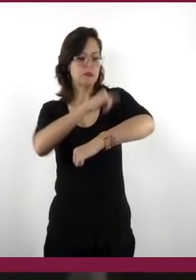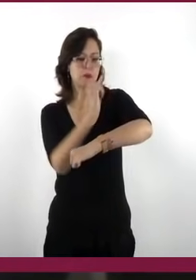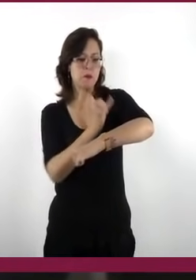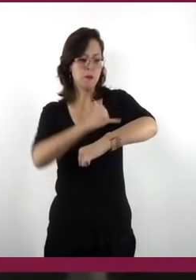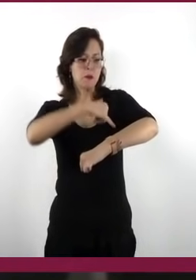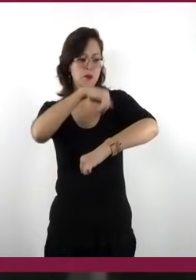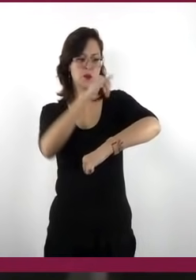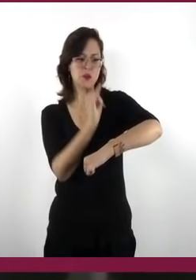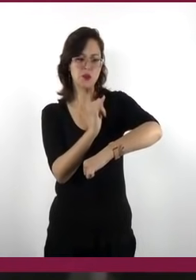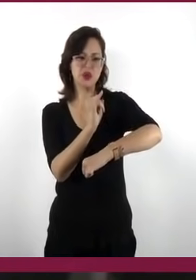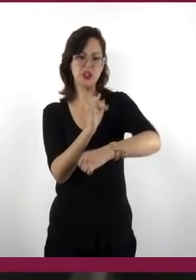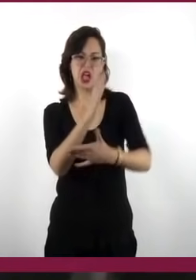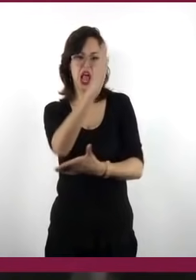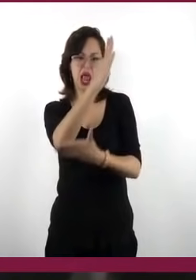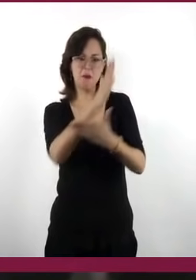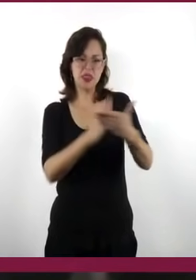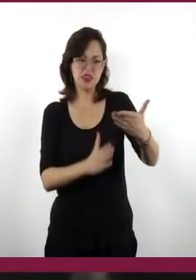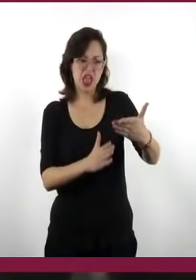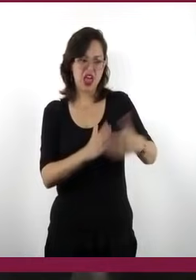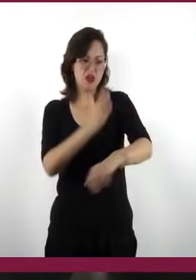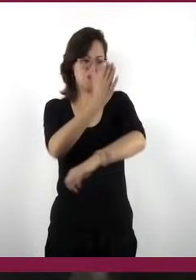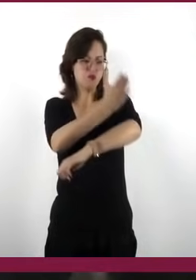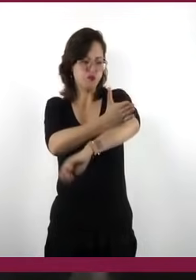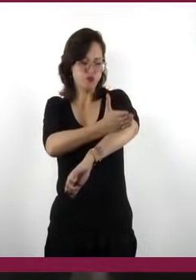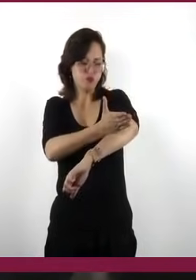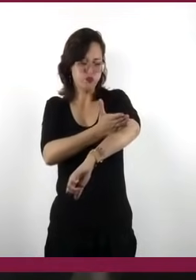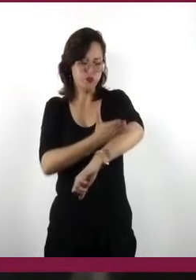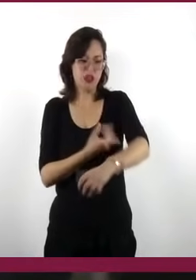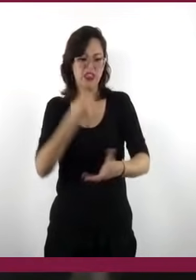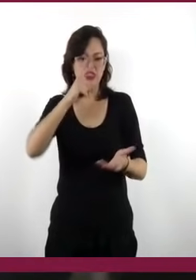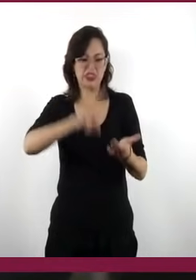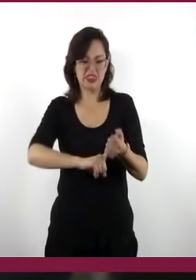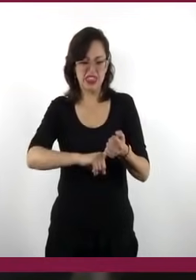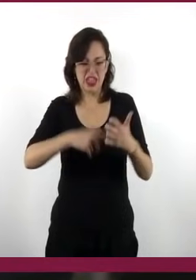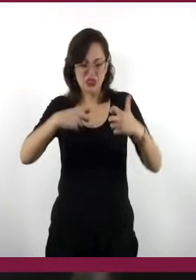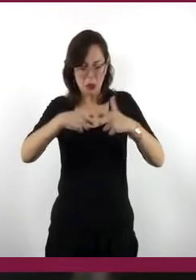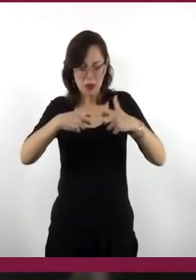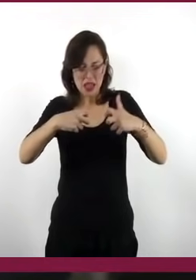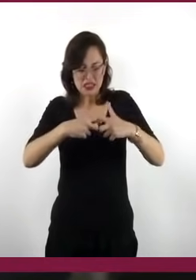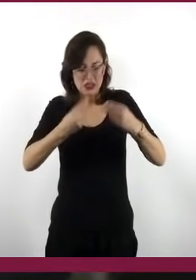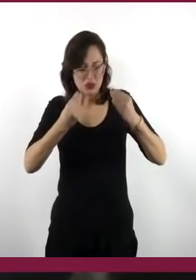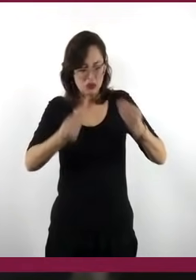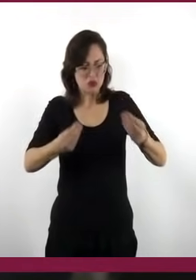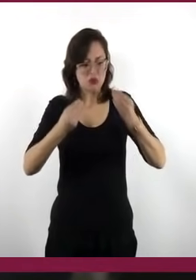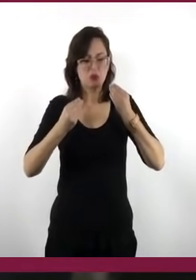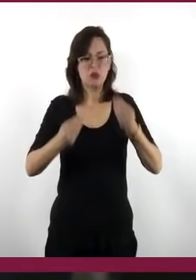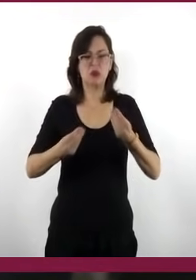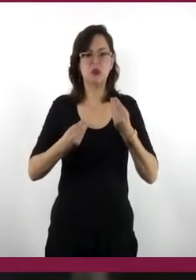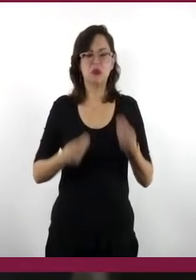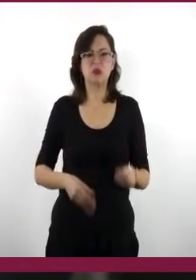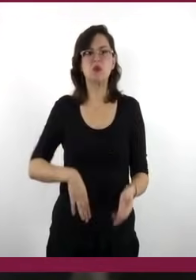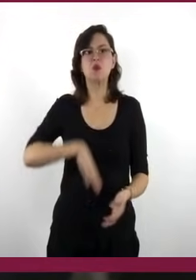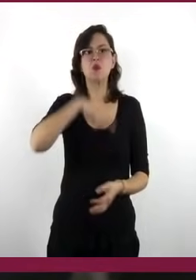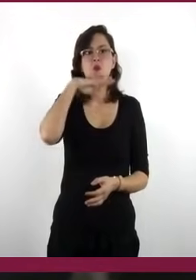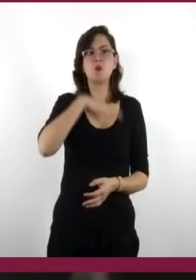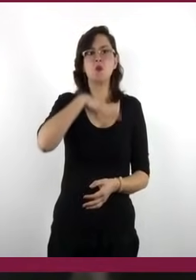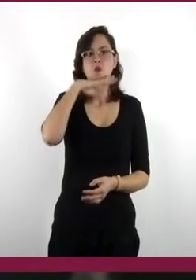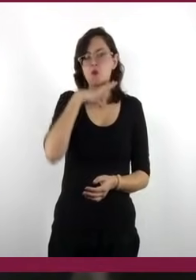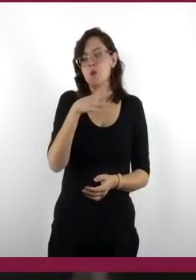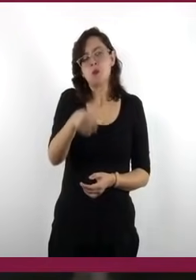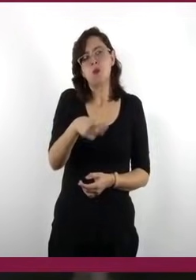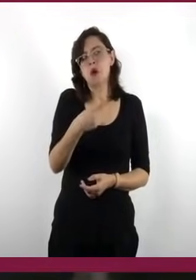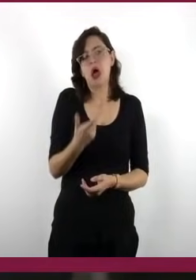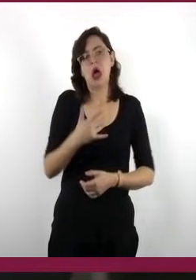que las cortan por la mitad y ves que tienen plástico adentro, muchísimo plástico, pero no se dan cuenta que es